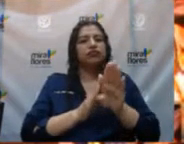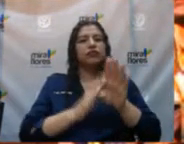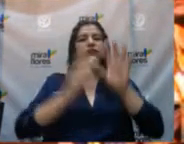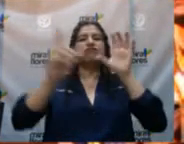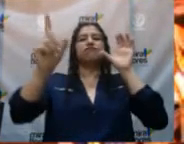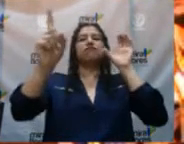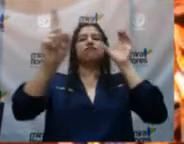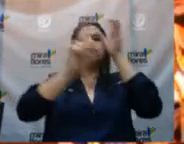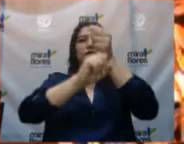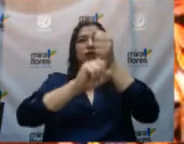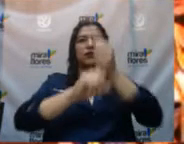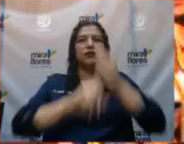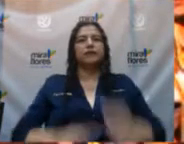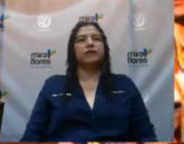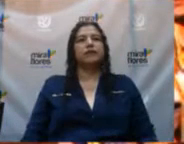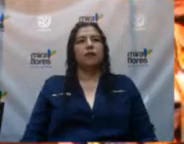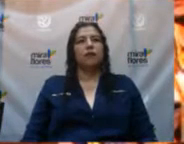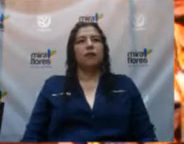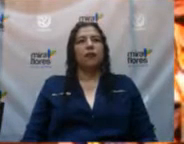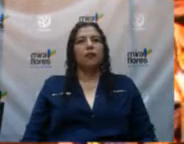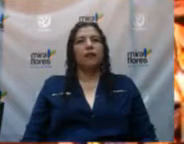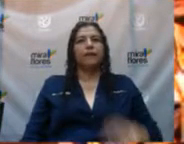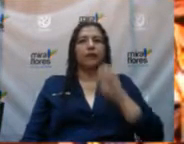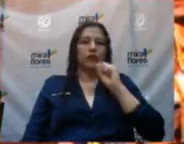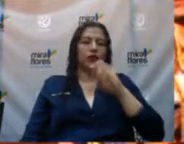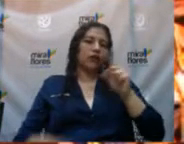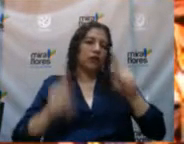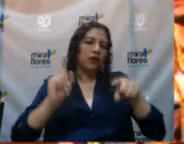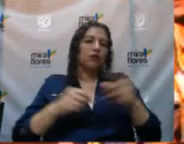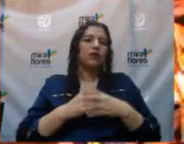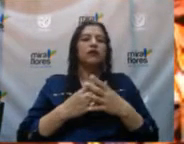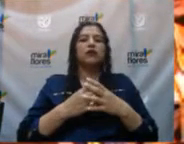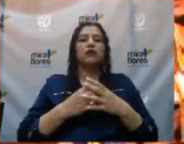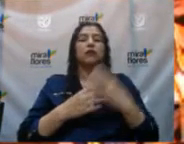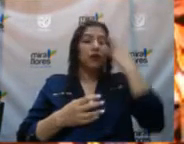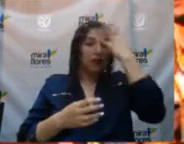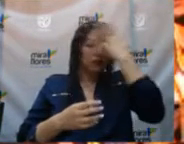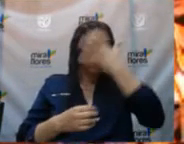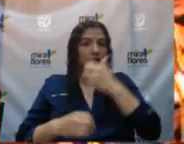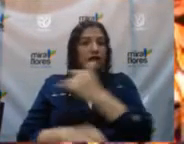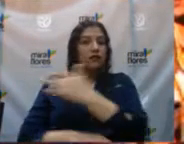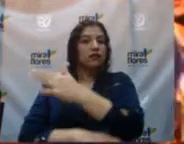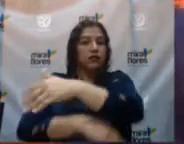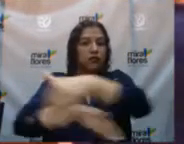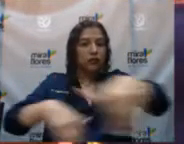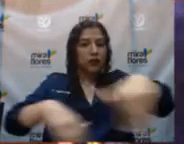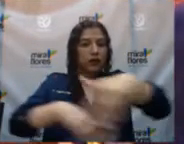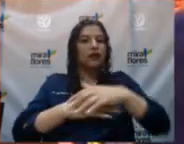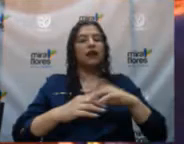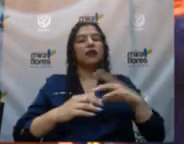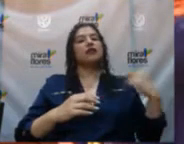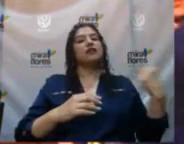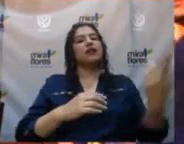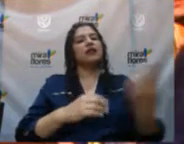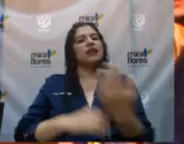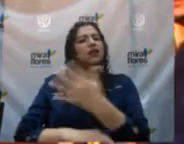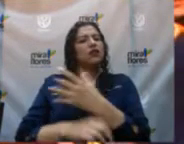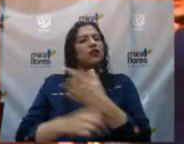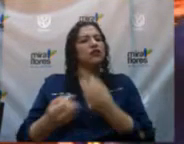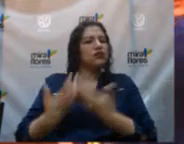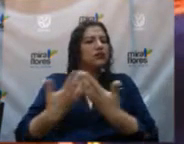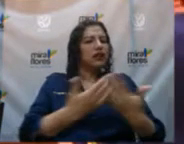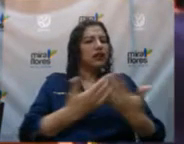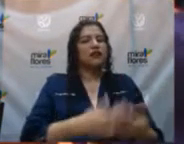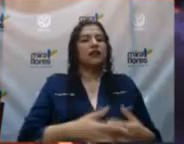logros. Menciono algunos, como la belleza paisajista de sus malecones, bordeados de jardines y